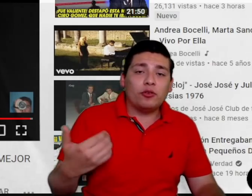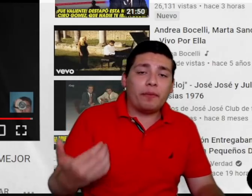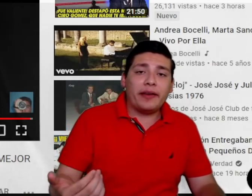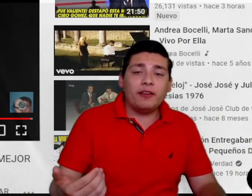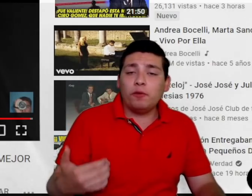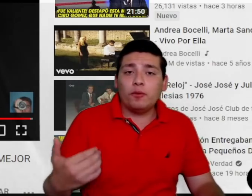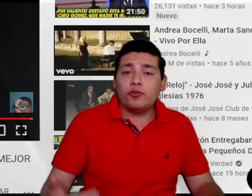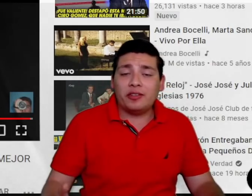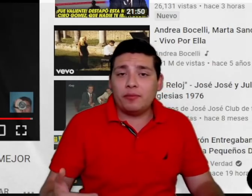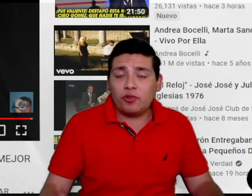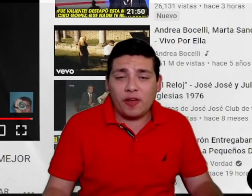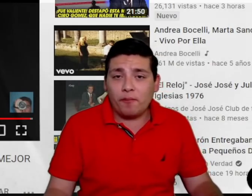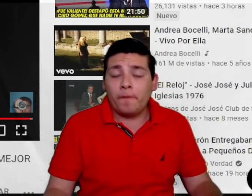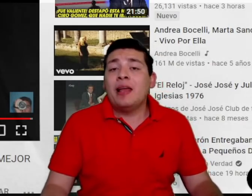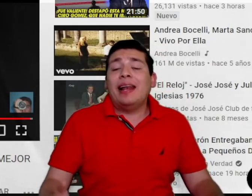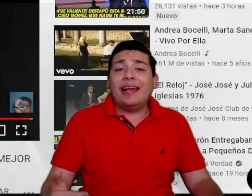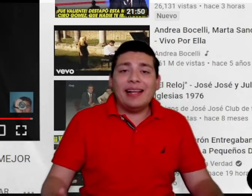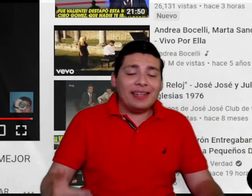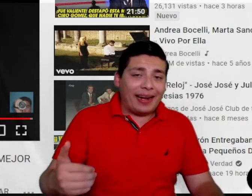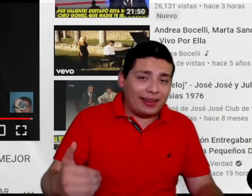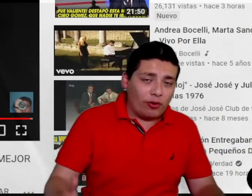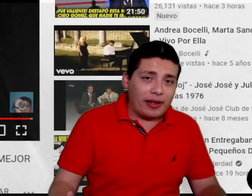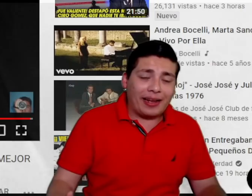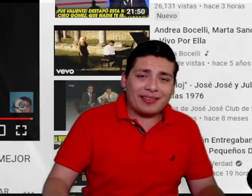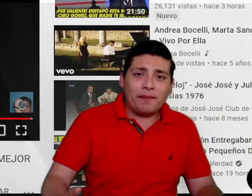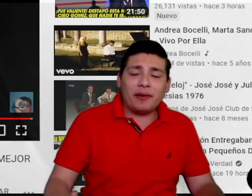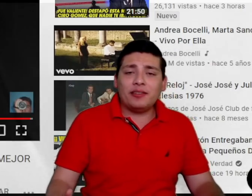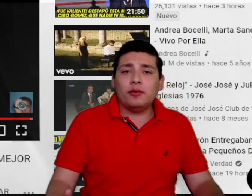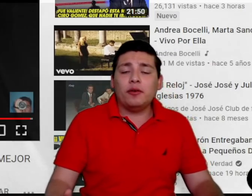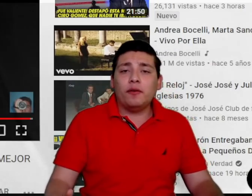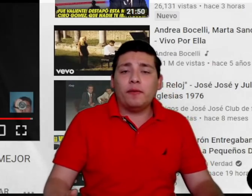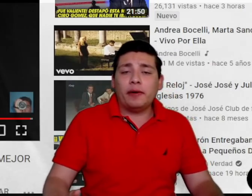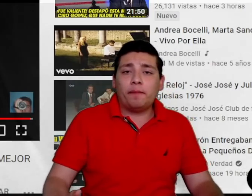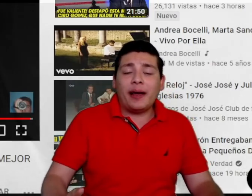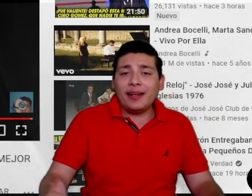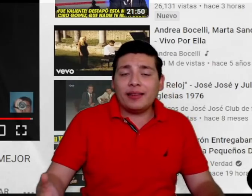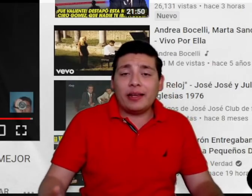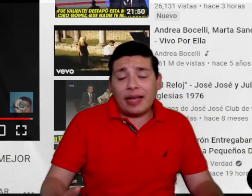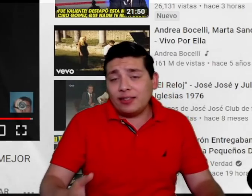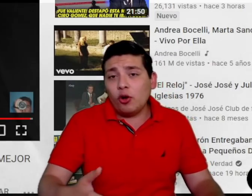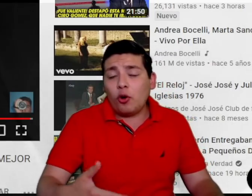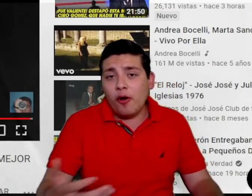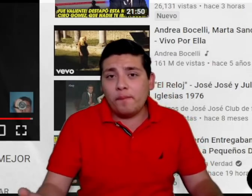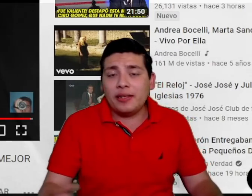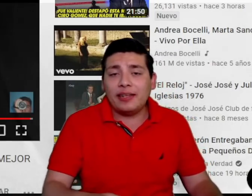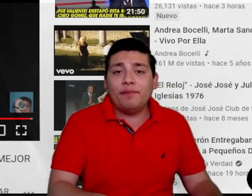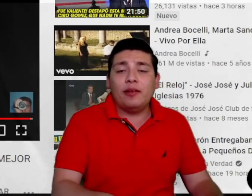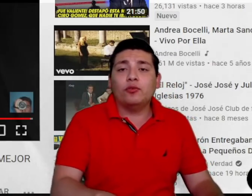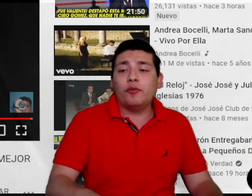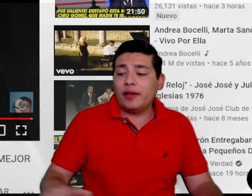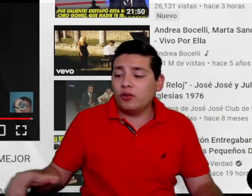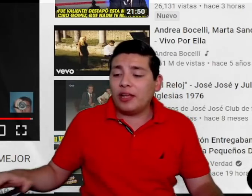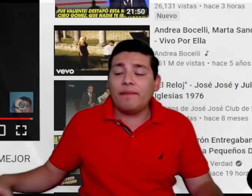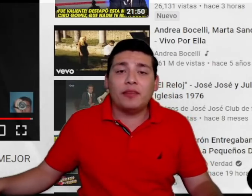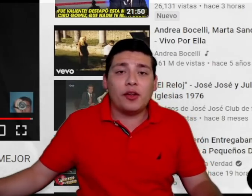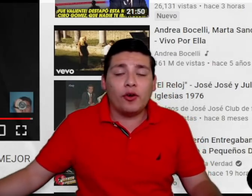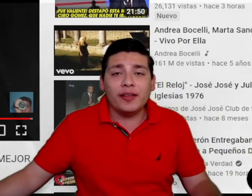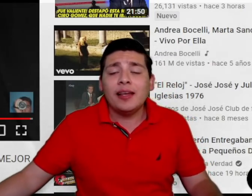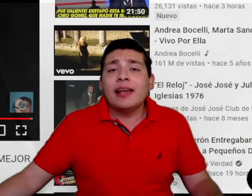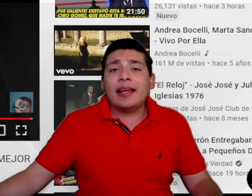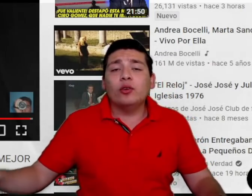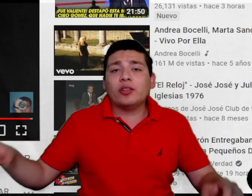vivido en nuestro país por muchísimo tiempo. La iglesia católica siempre ha sido parte, ha sido cómplice de los gobiernos